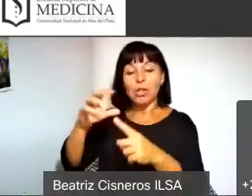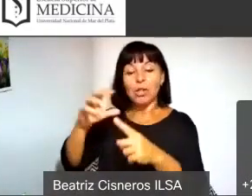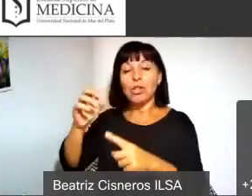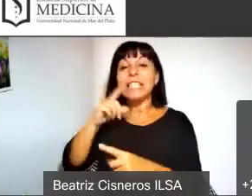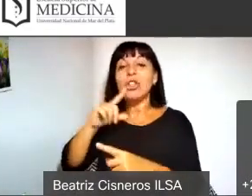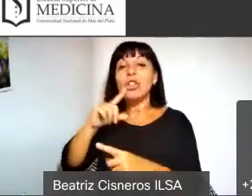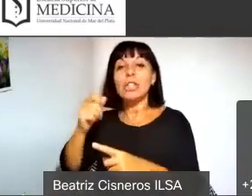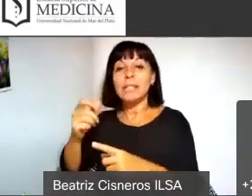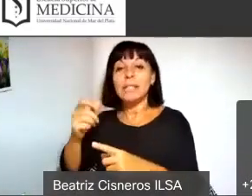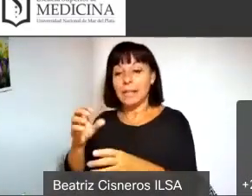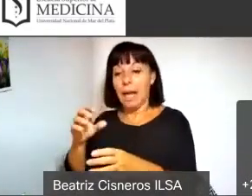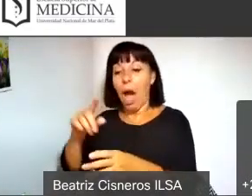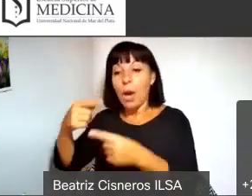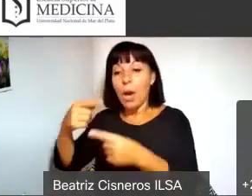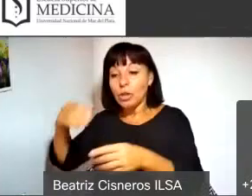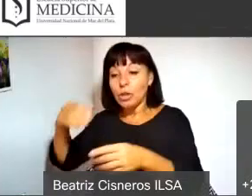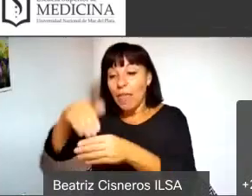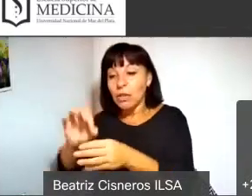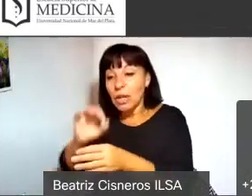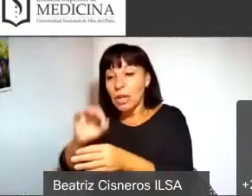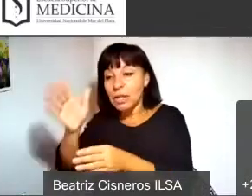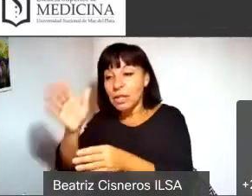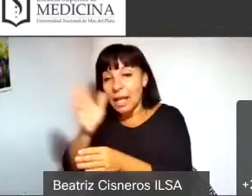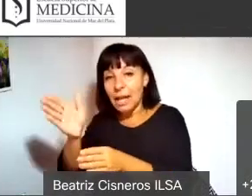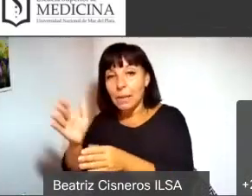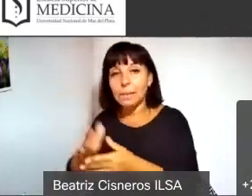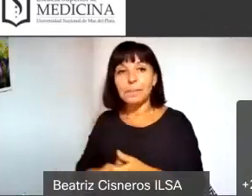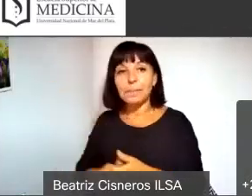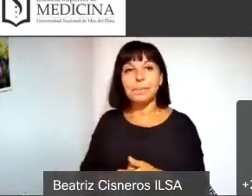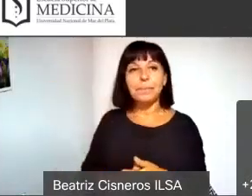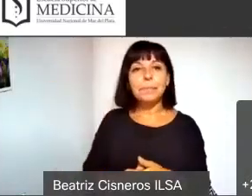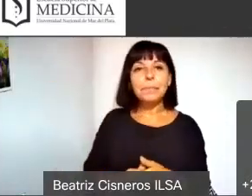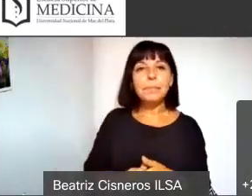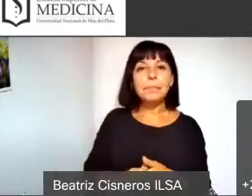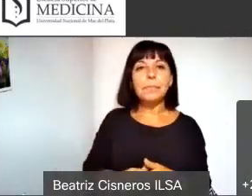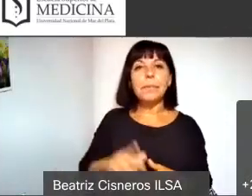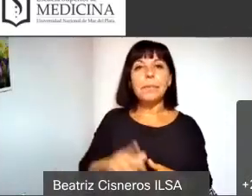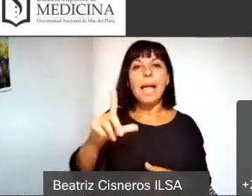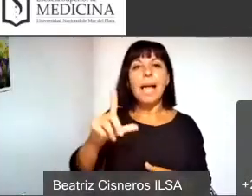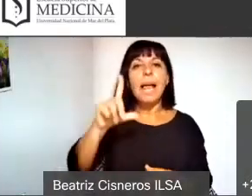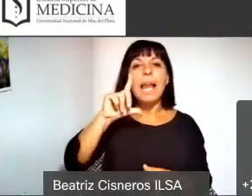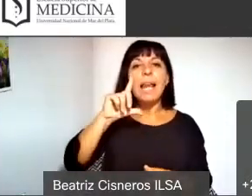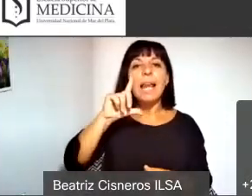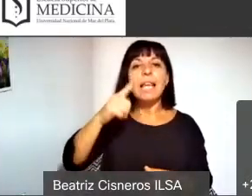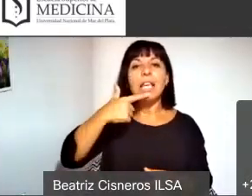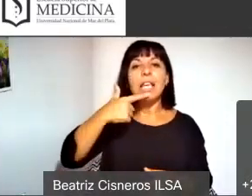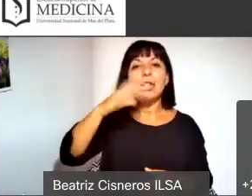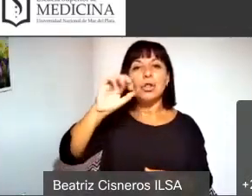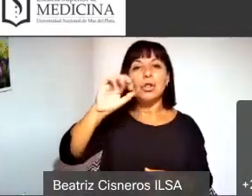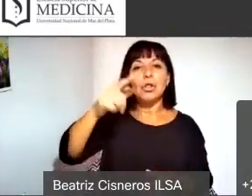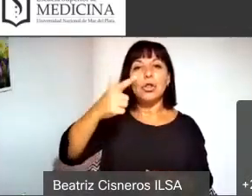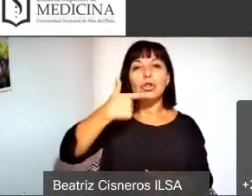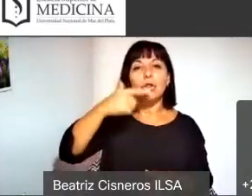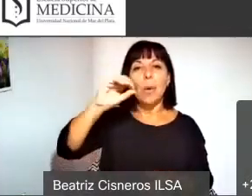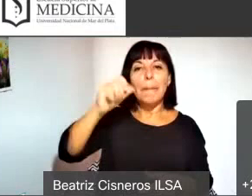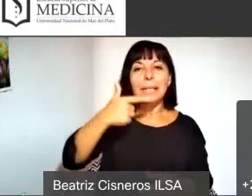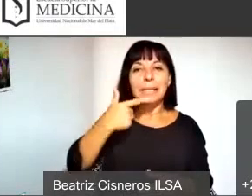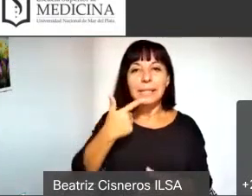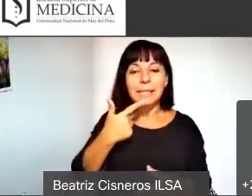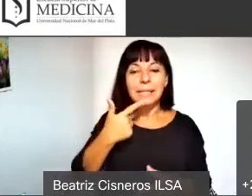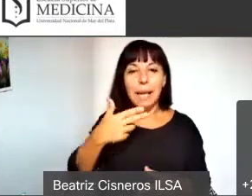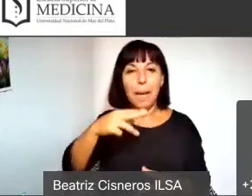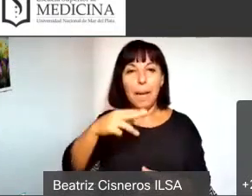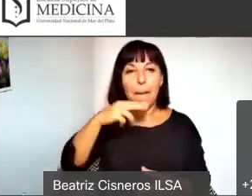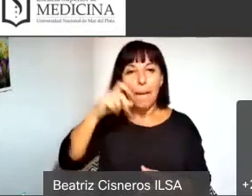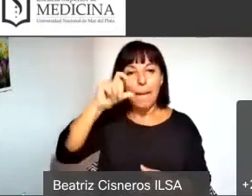Vamos a hablar también de los lisosomas como vesículas que forman parte de